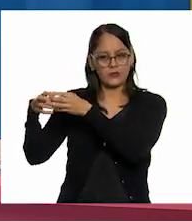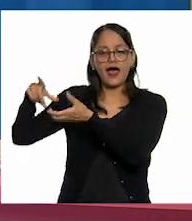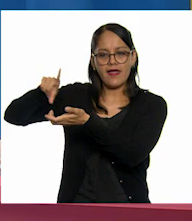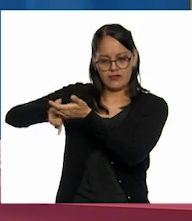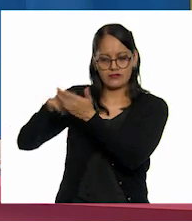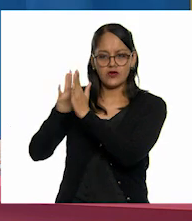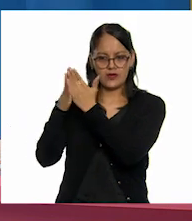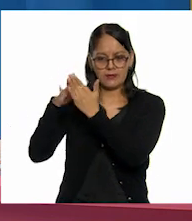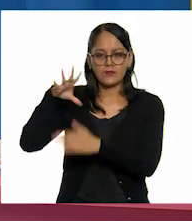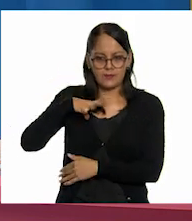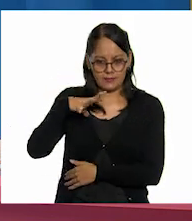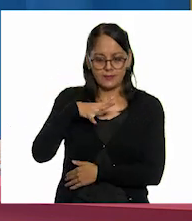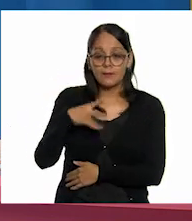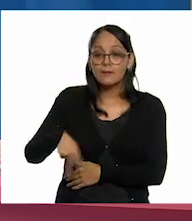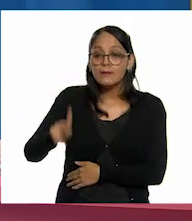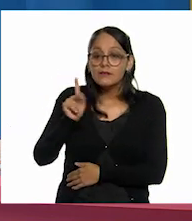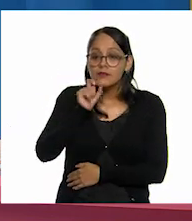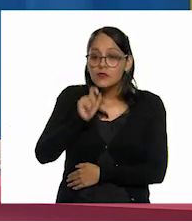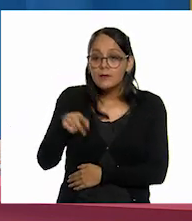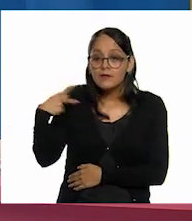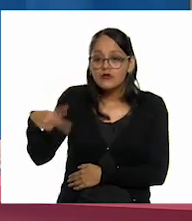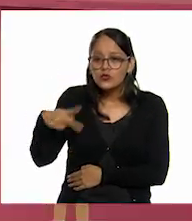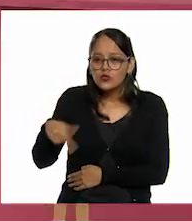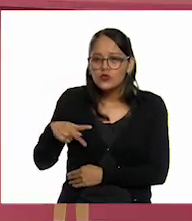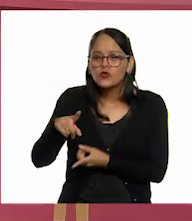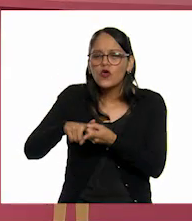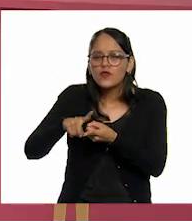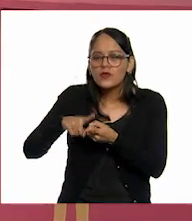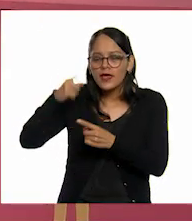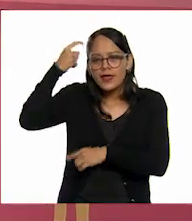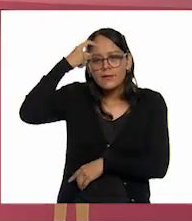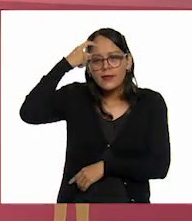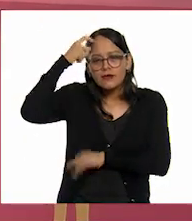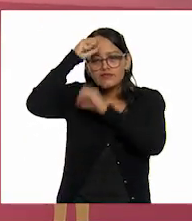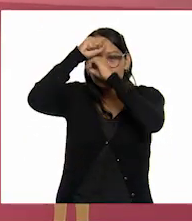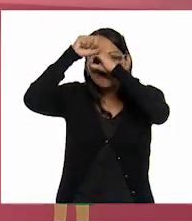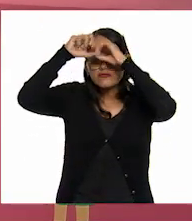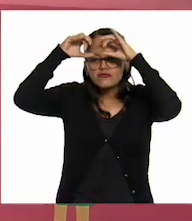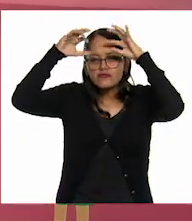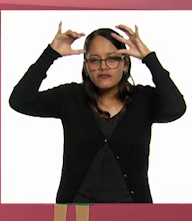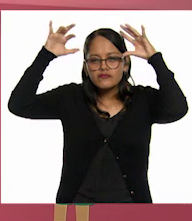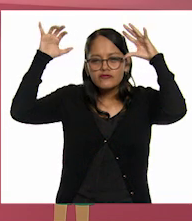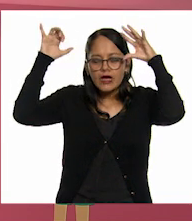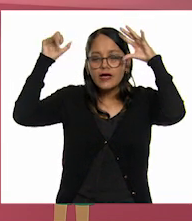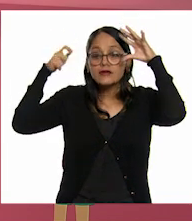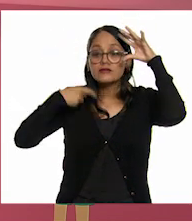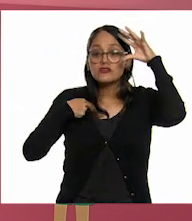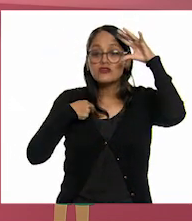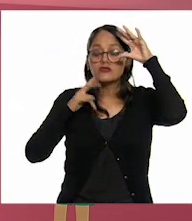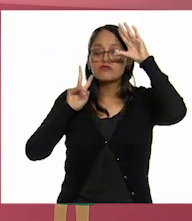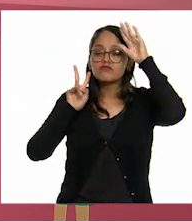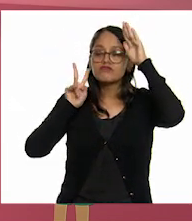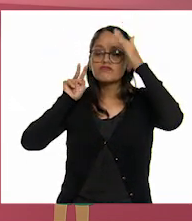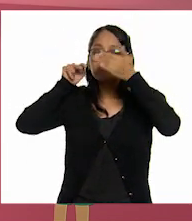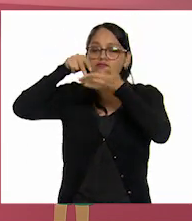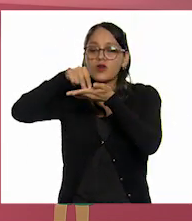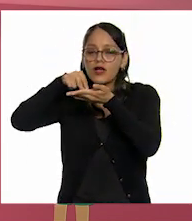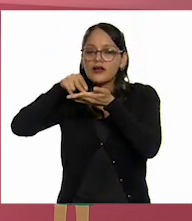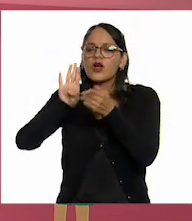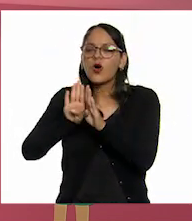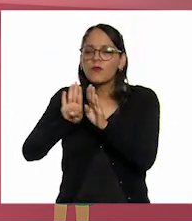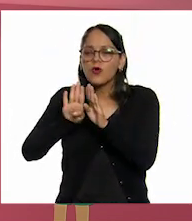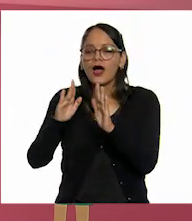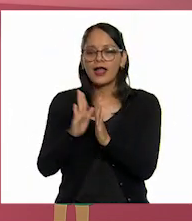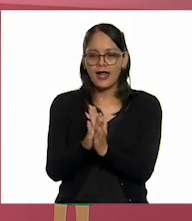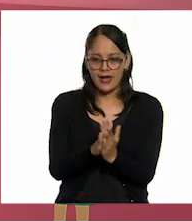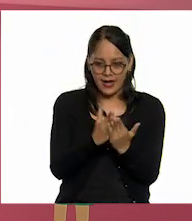pero pues también existe en tu imaginación, Raulito. Y bueno, puedes entrar a ese mundo cada vez que abres el libro